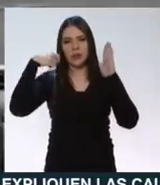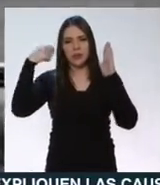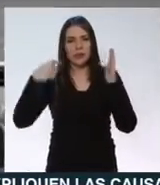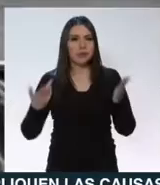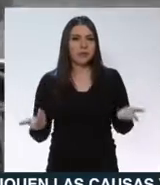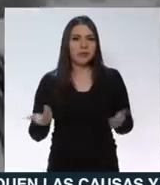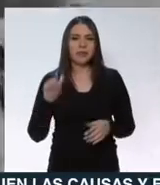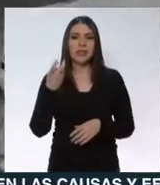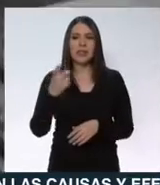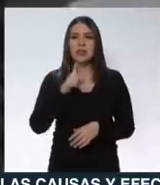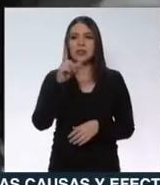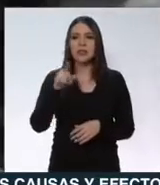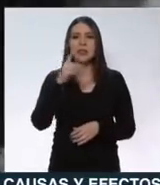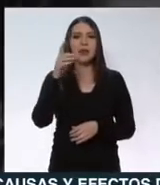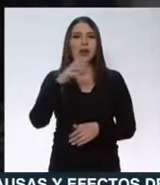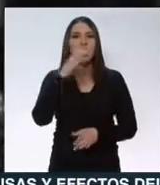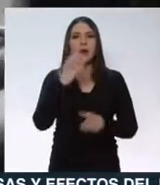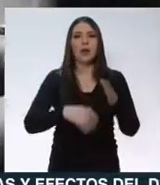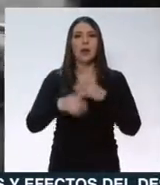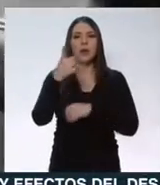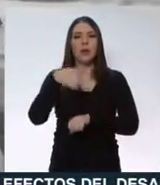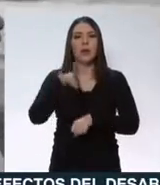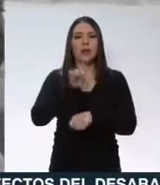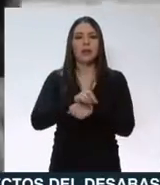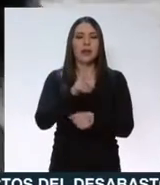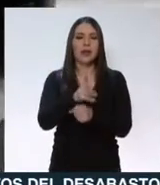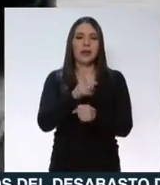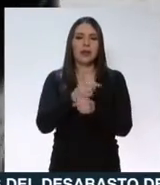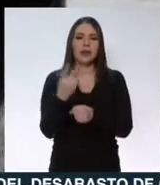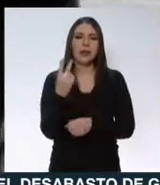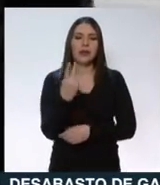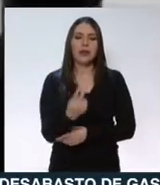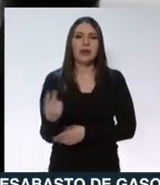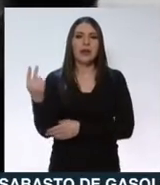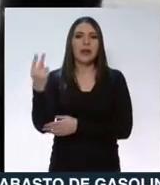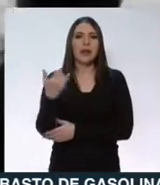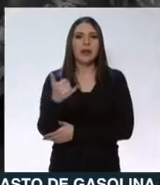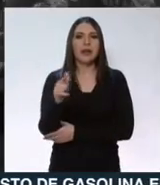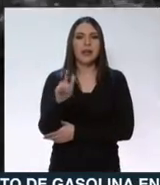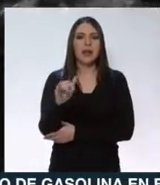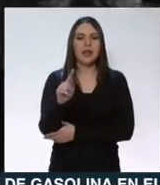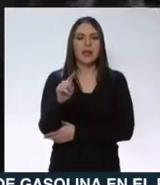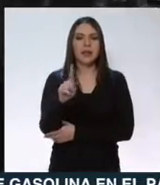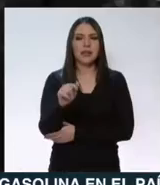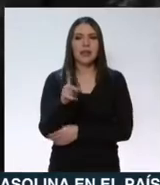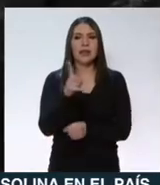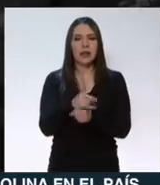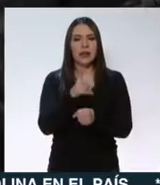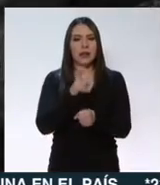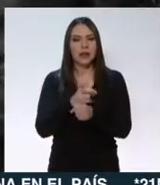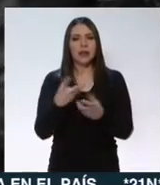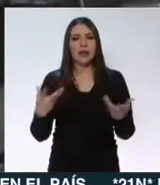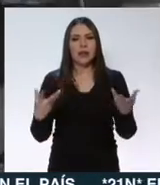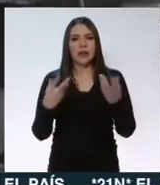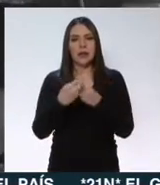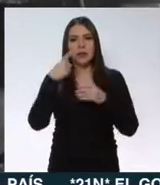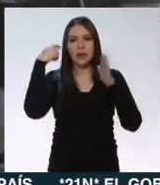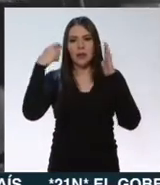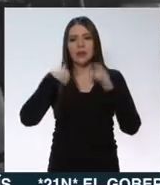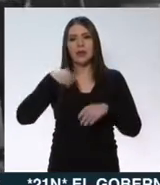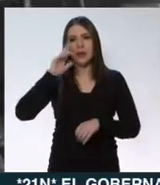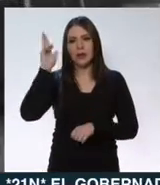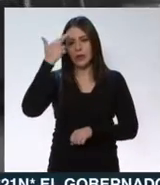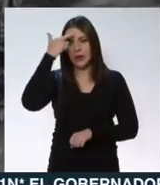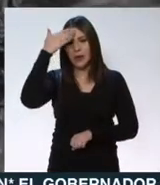bueno, pues esto terminó con un día él invitándonos a Yalitza y a mí al mismo tiempo a ser parte de su película y yo me acuerdo